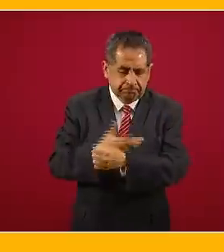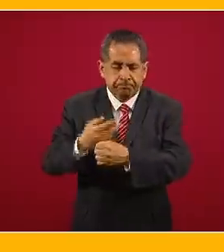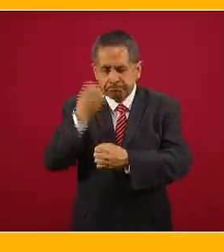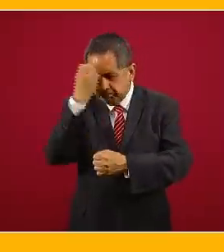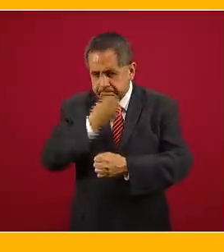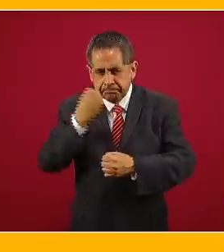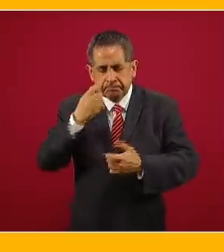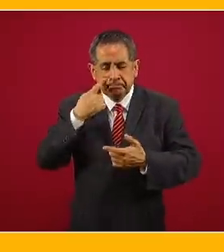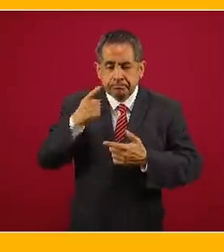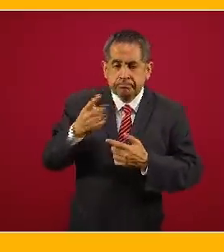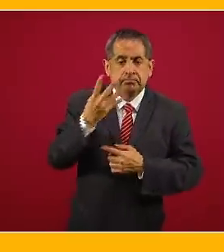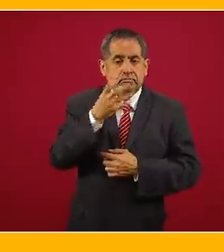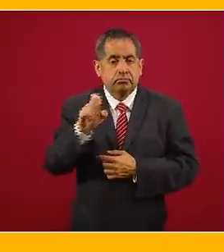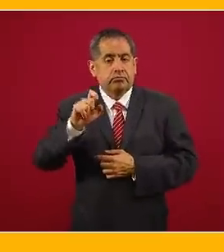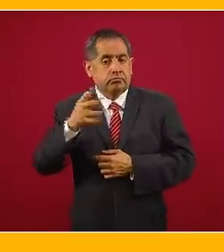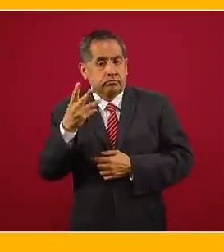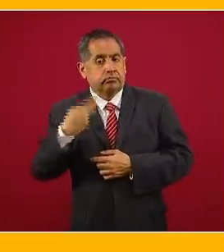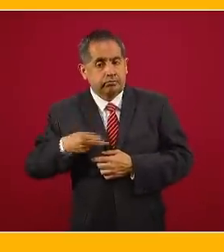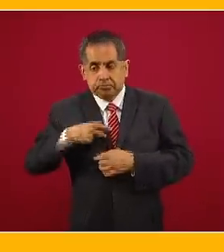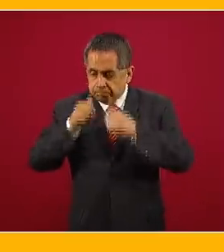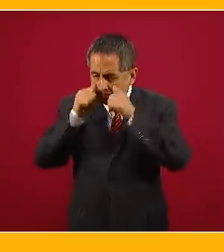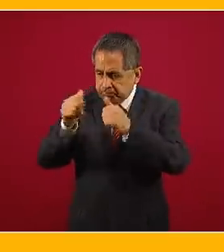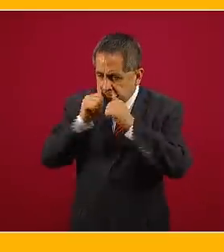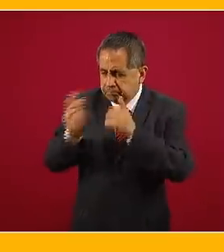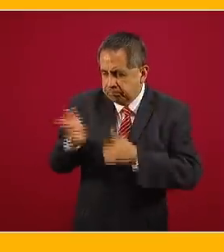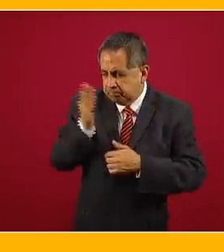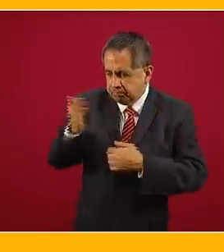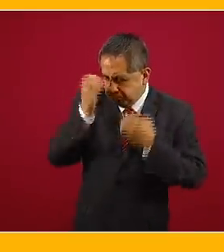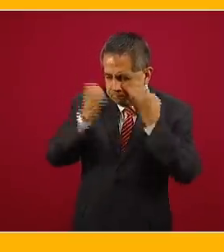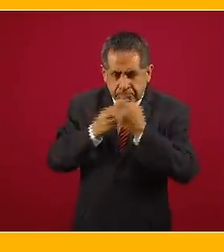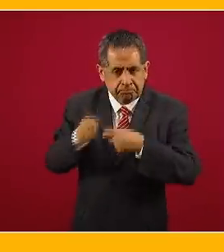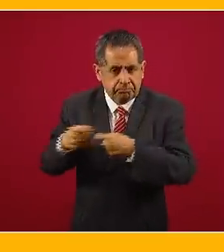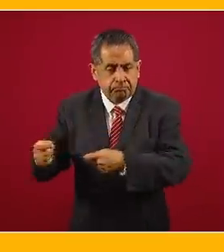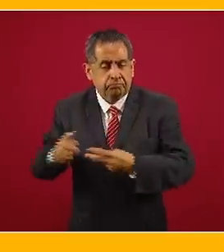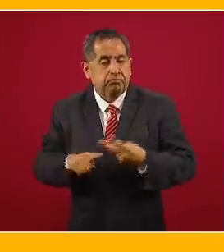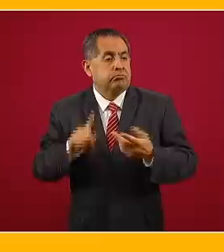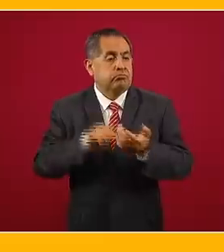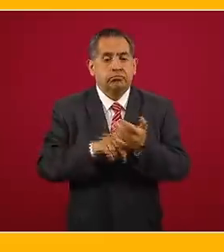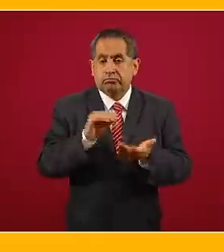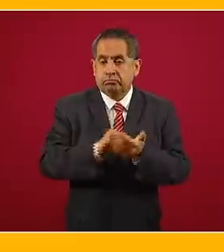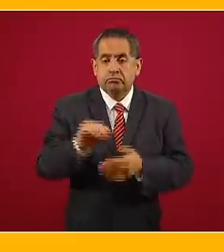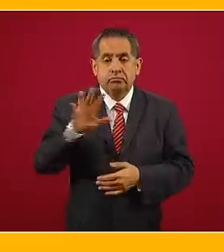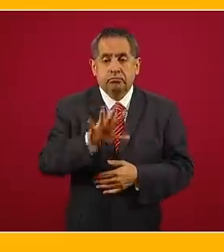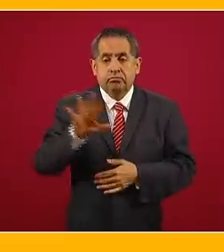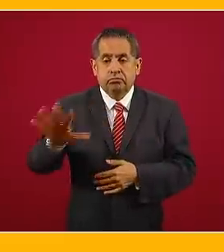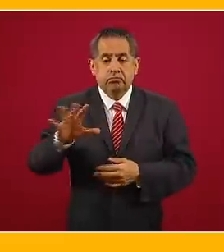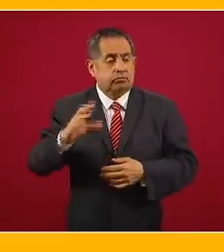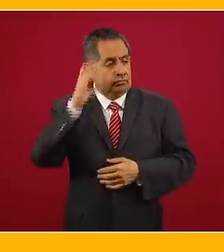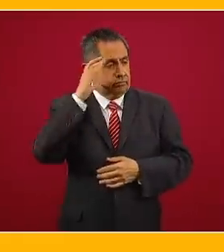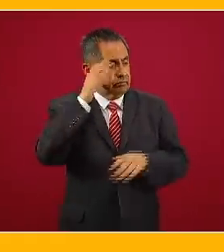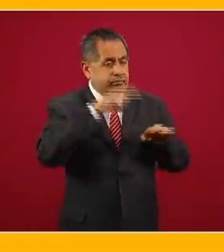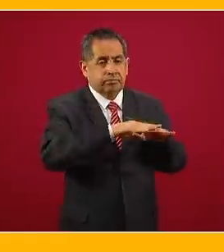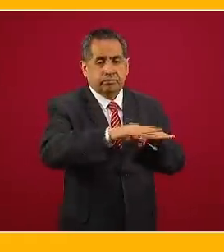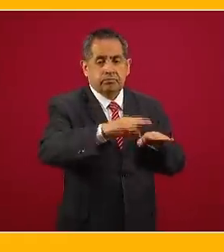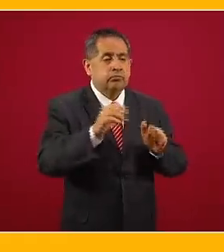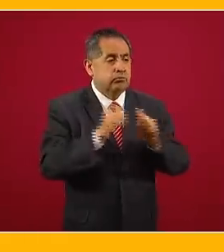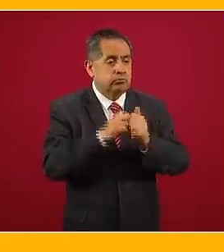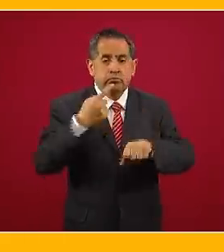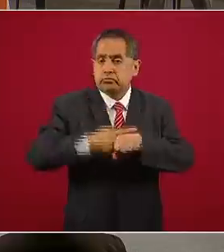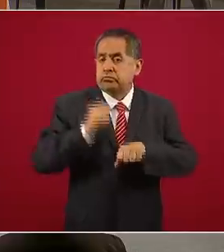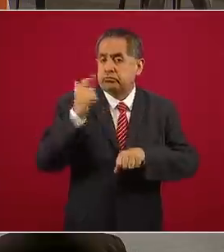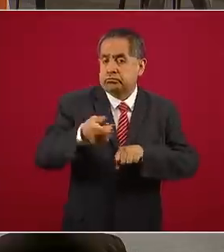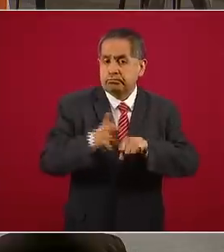424 personas han sido atendidas y se colocaron también 55 camas para pacientes con 19